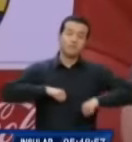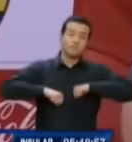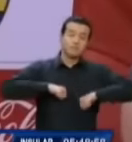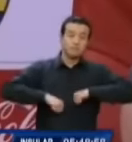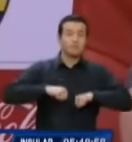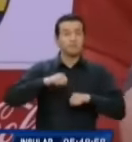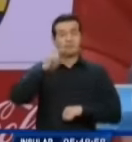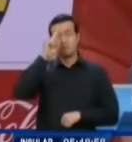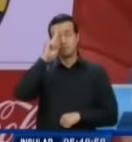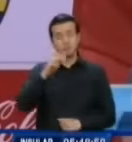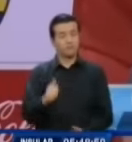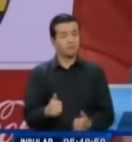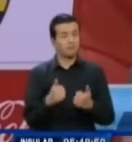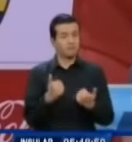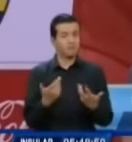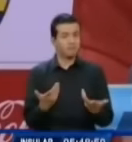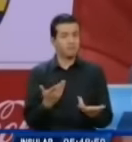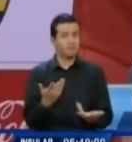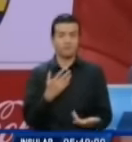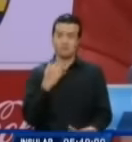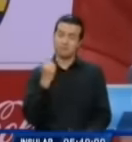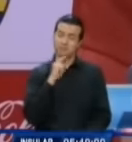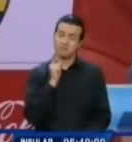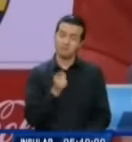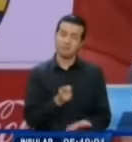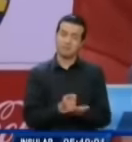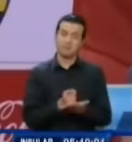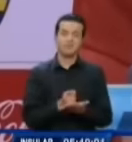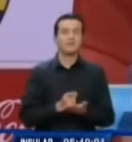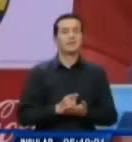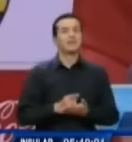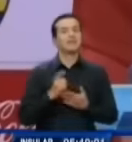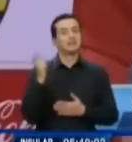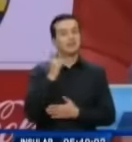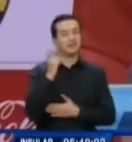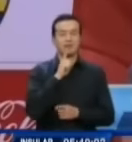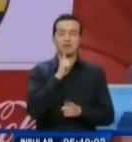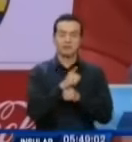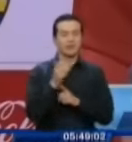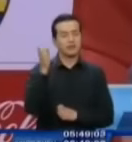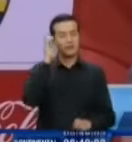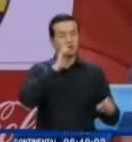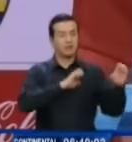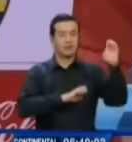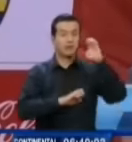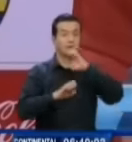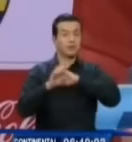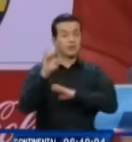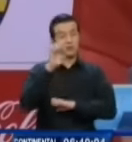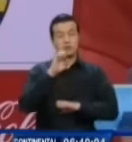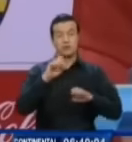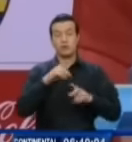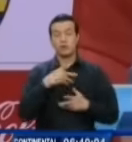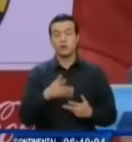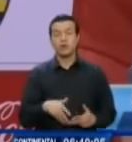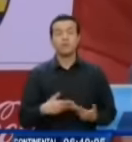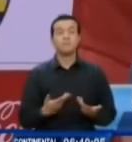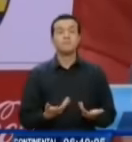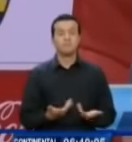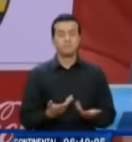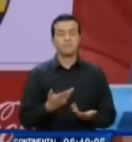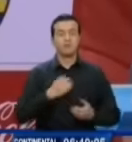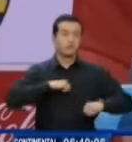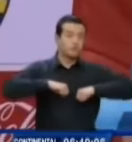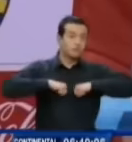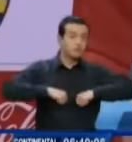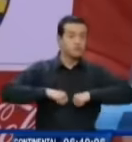fue bueno, y evidentemente siempre hay que hacer una evaluación en función de